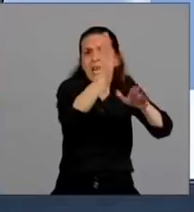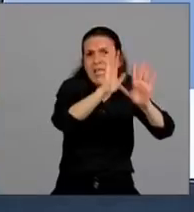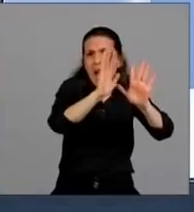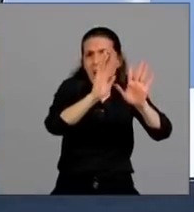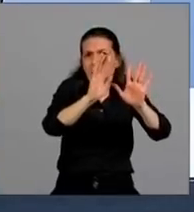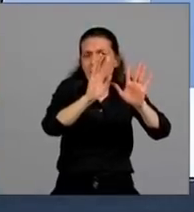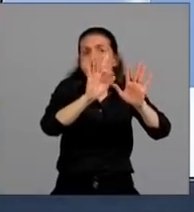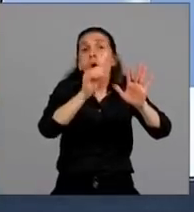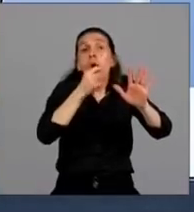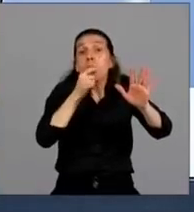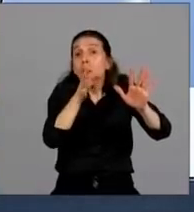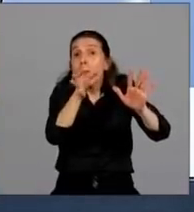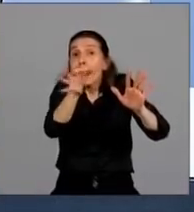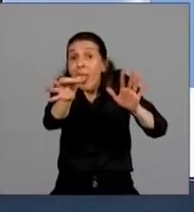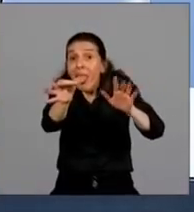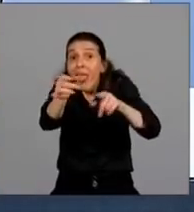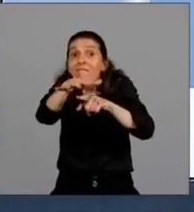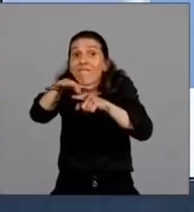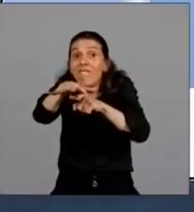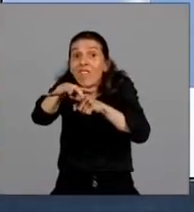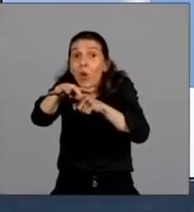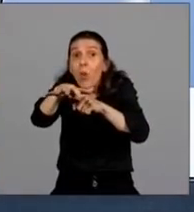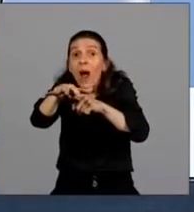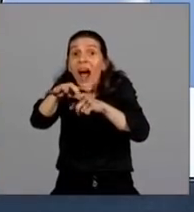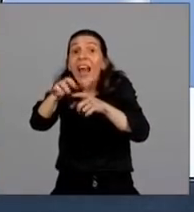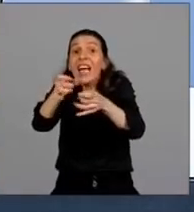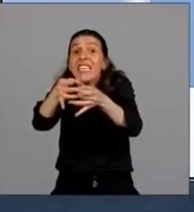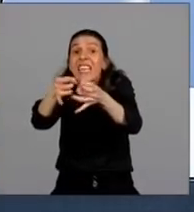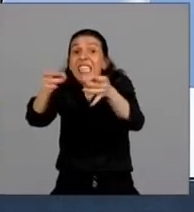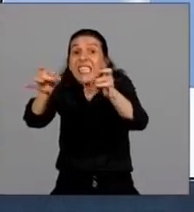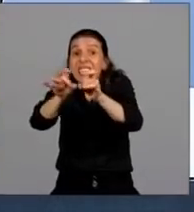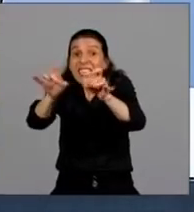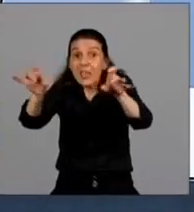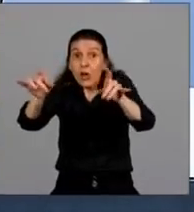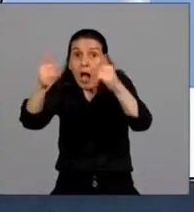virus circula y de manera creciente.